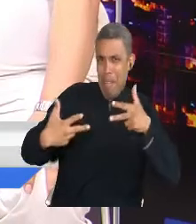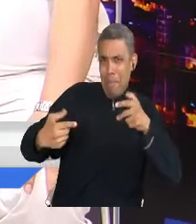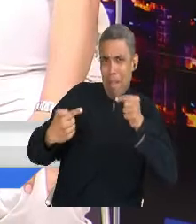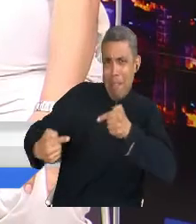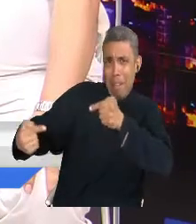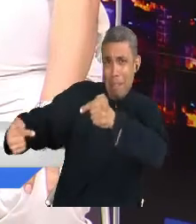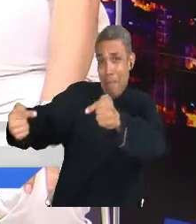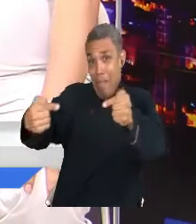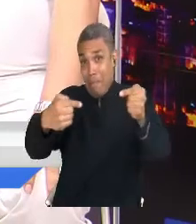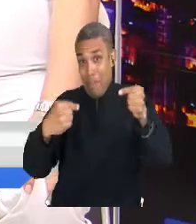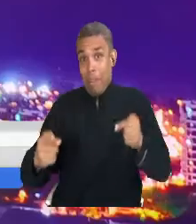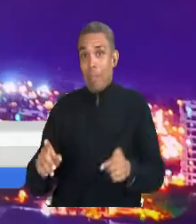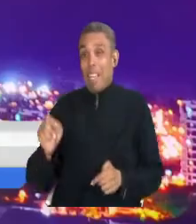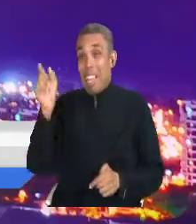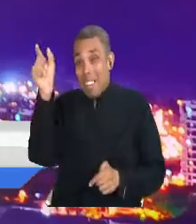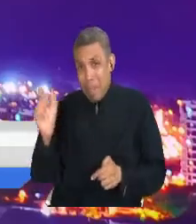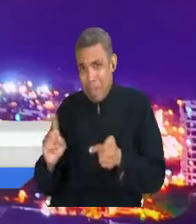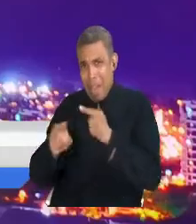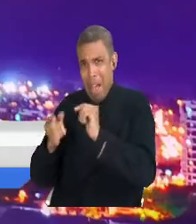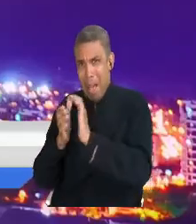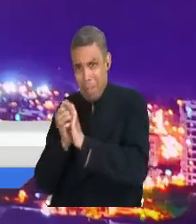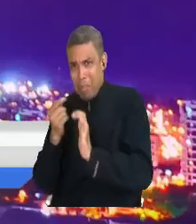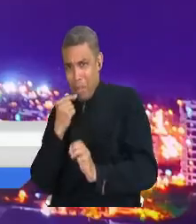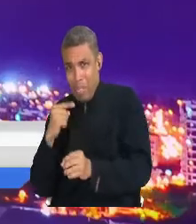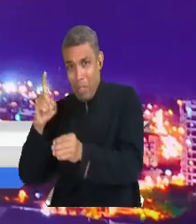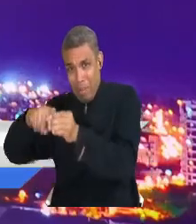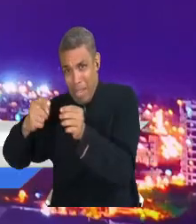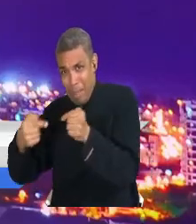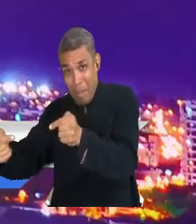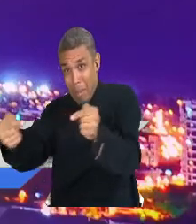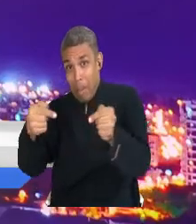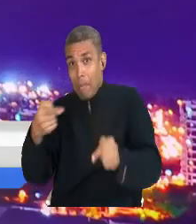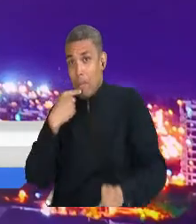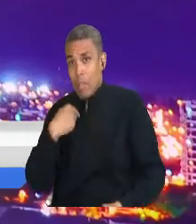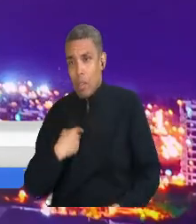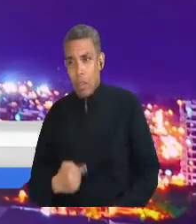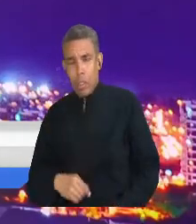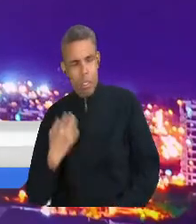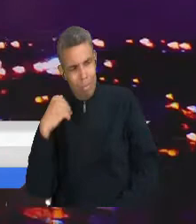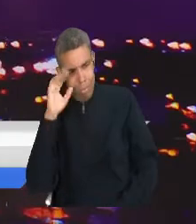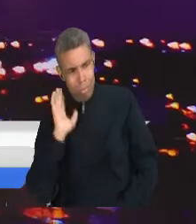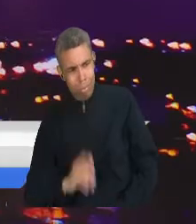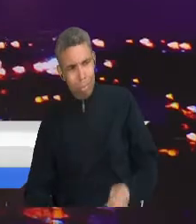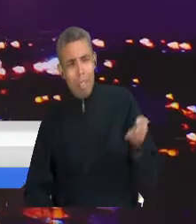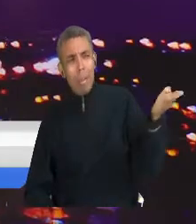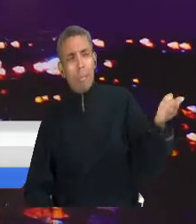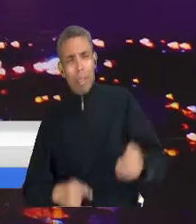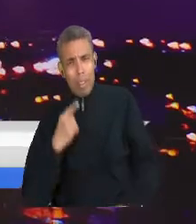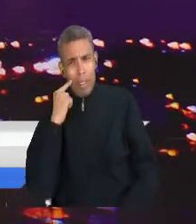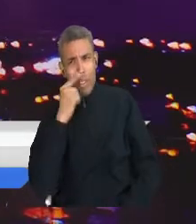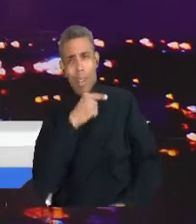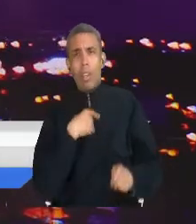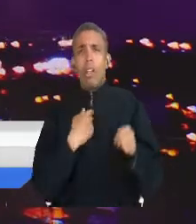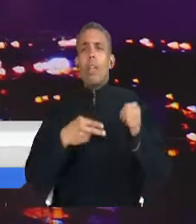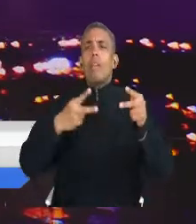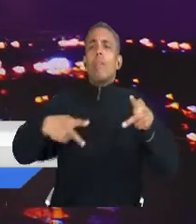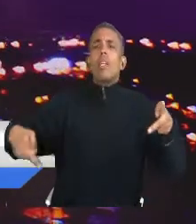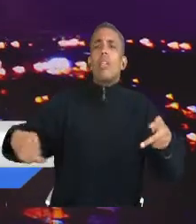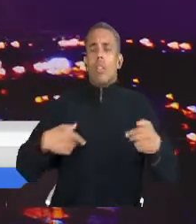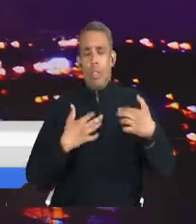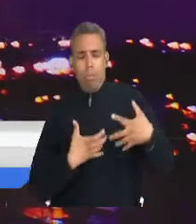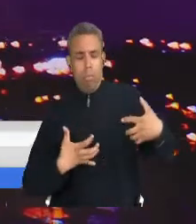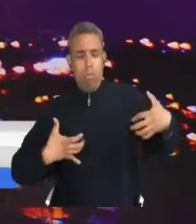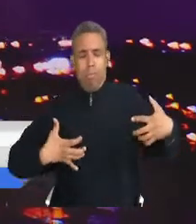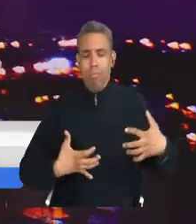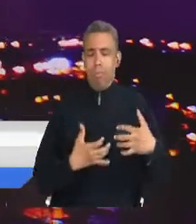¿Quiénes apoyan? ¿Cómo se consigue el apoyo para realizar un festival de esta naturaleza? Bueno, hay que hacer el esfuerzo conjunto